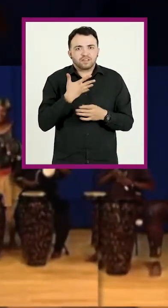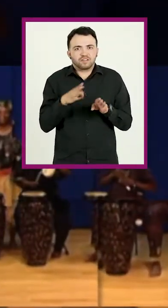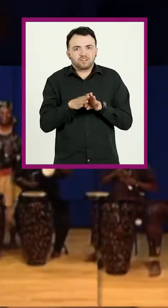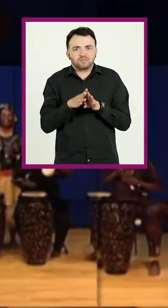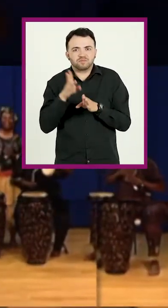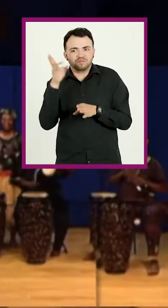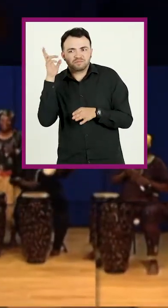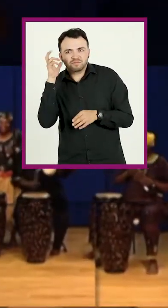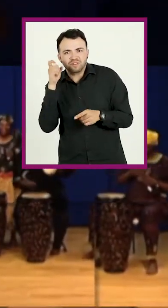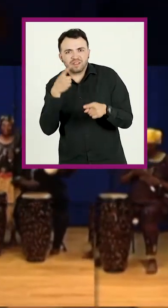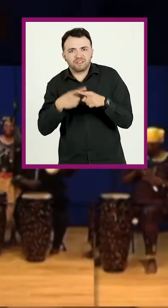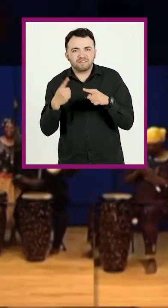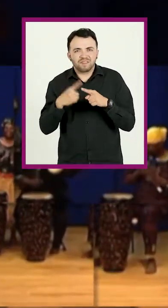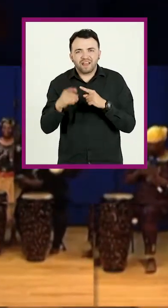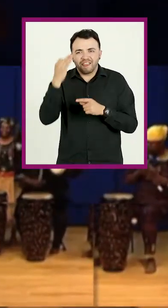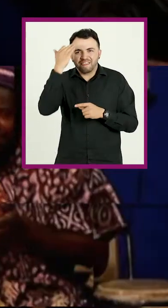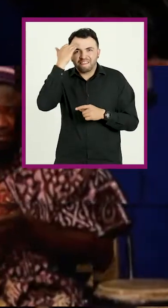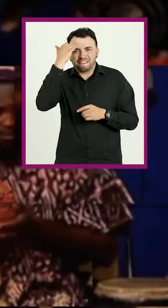forma,